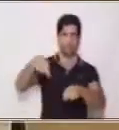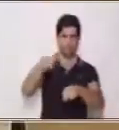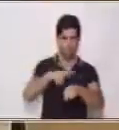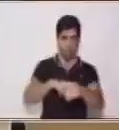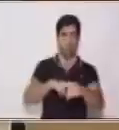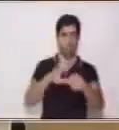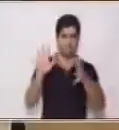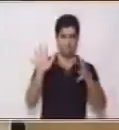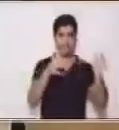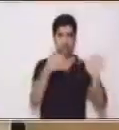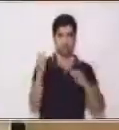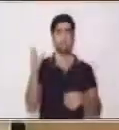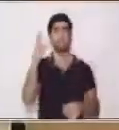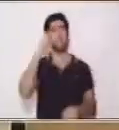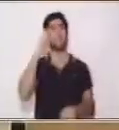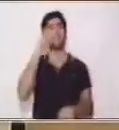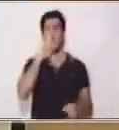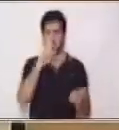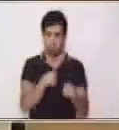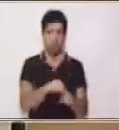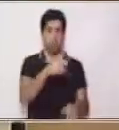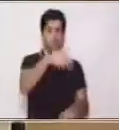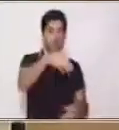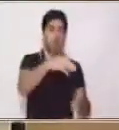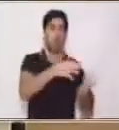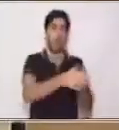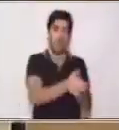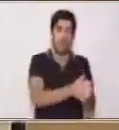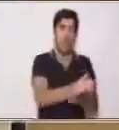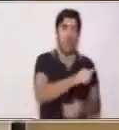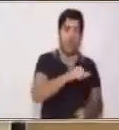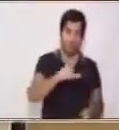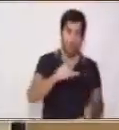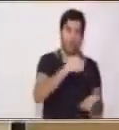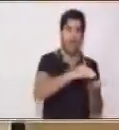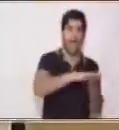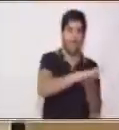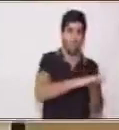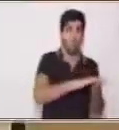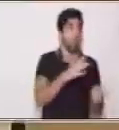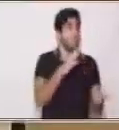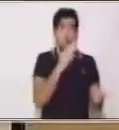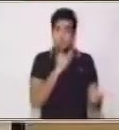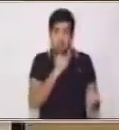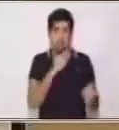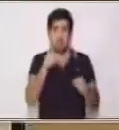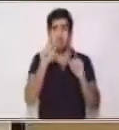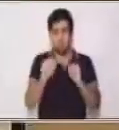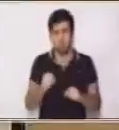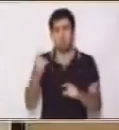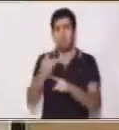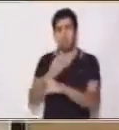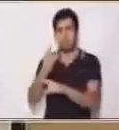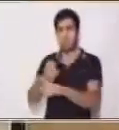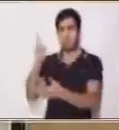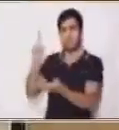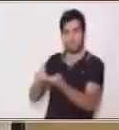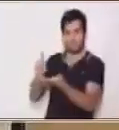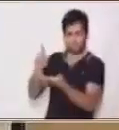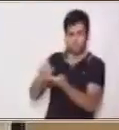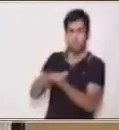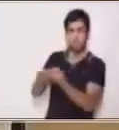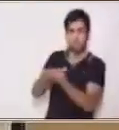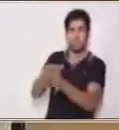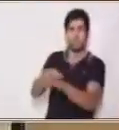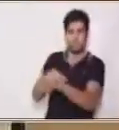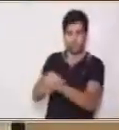siempre lavarte las manos con abundante agua y jabón, y si no lo puedes hacer con agua y jabón de manera inmediata, puedes hacerlo con